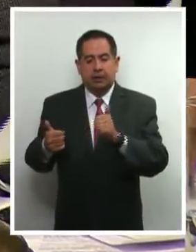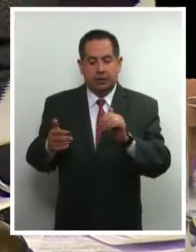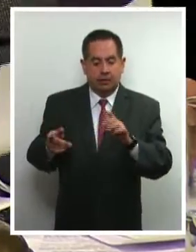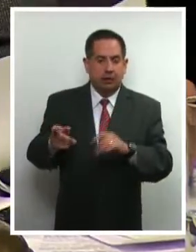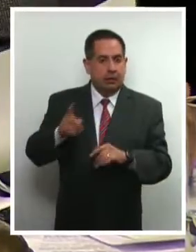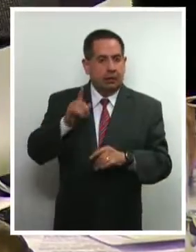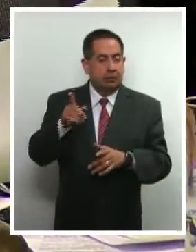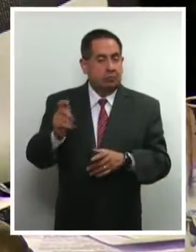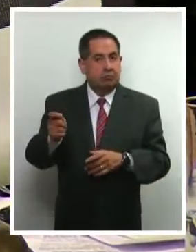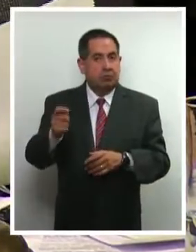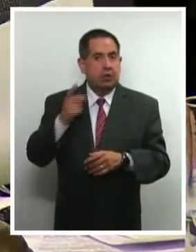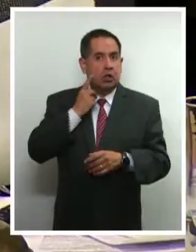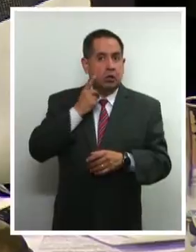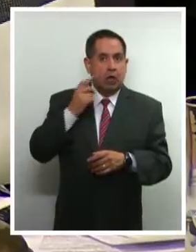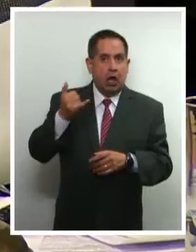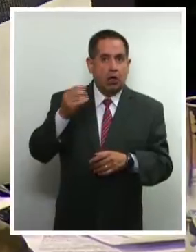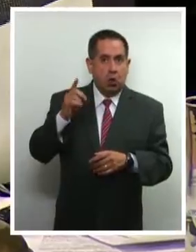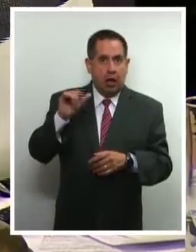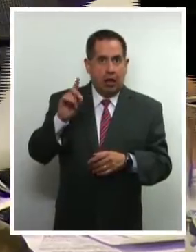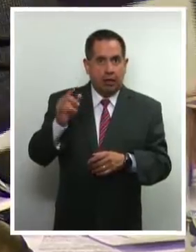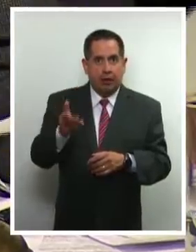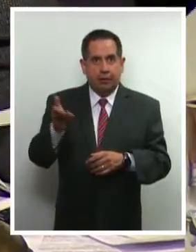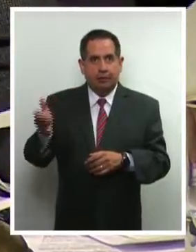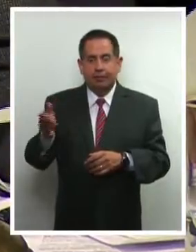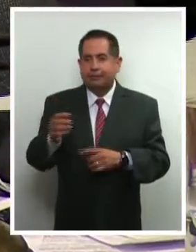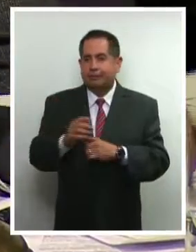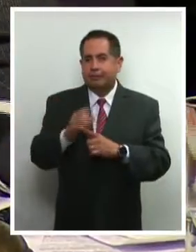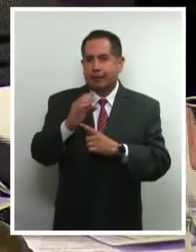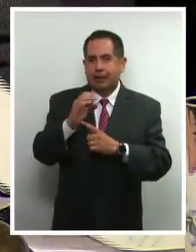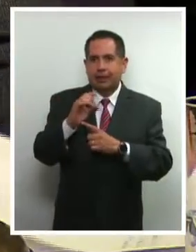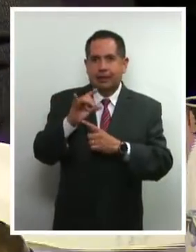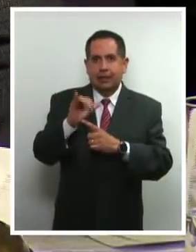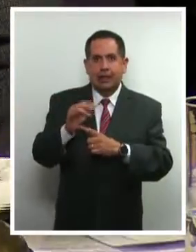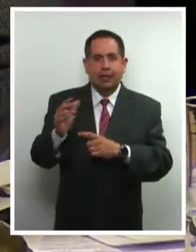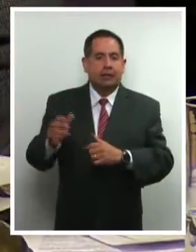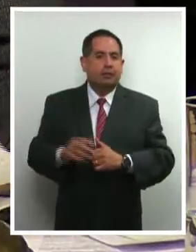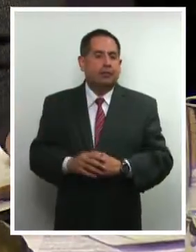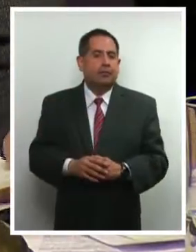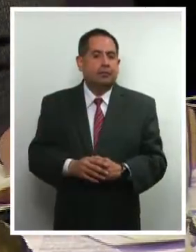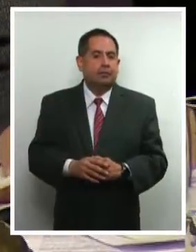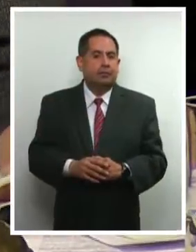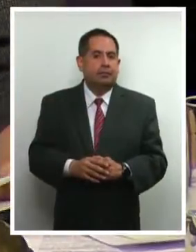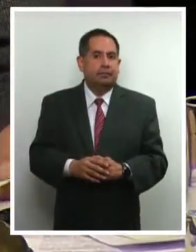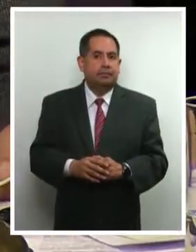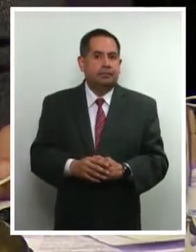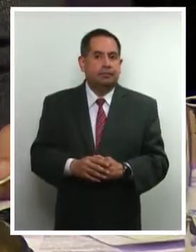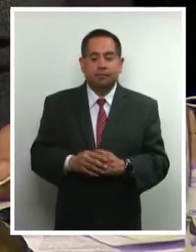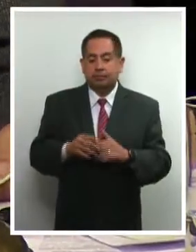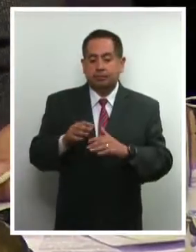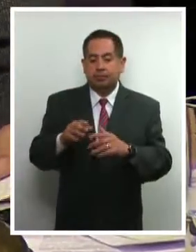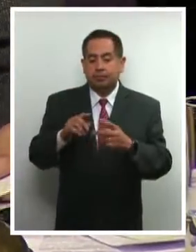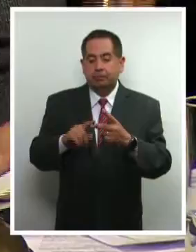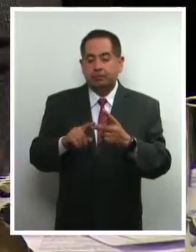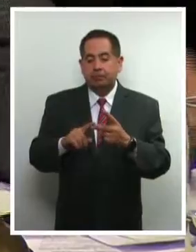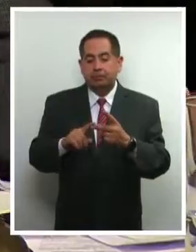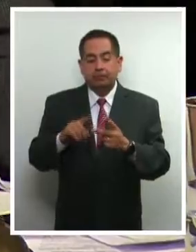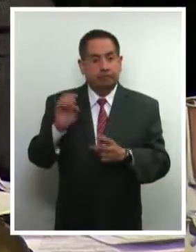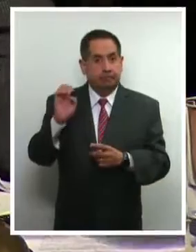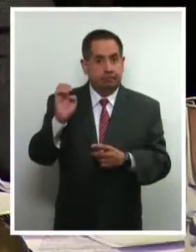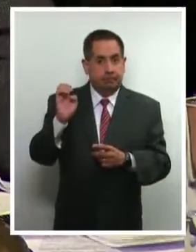la diputada Yolanda de la Torre, Cecilia Romero y Carlos Gelista. En el caso del